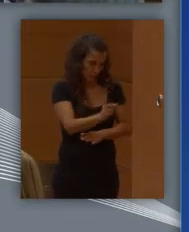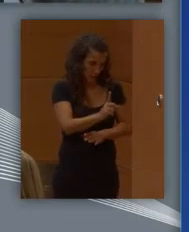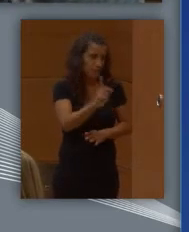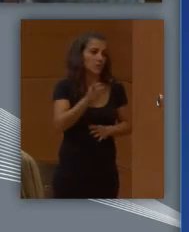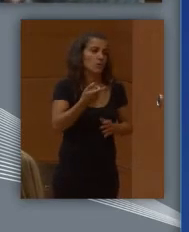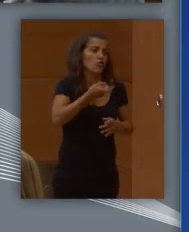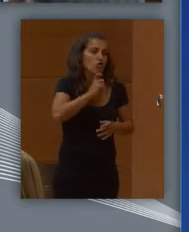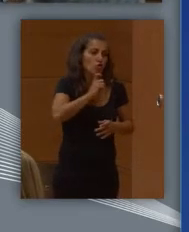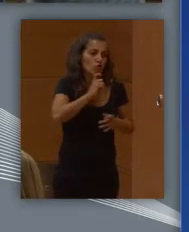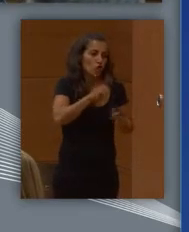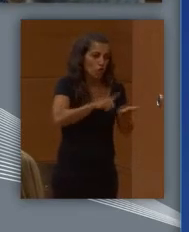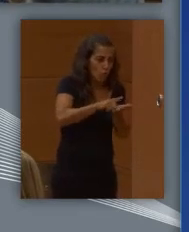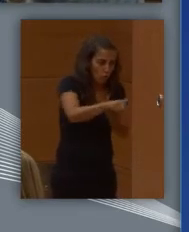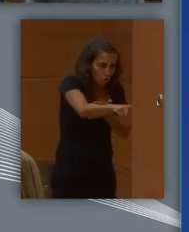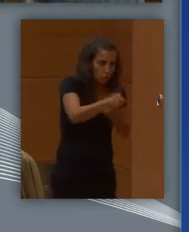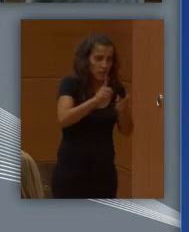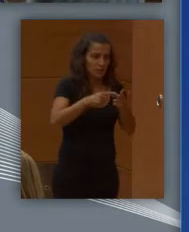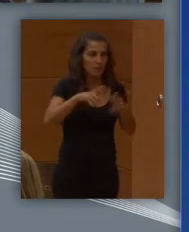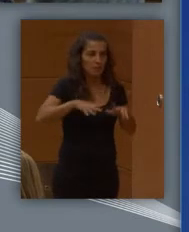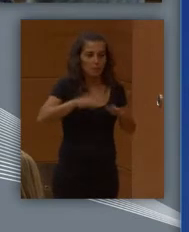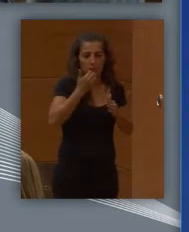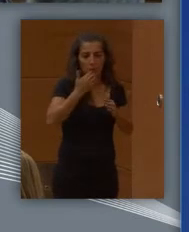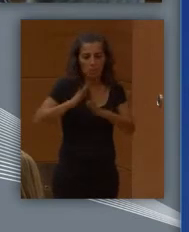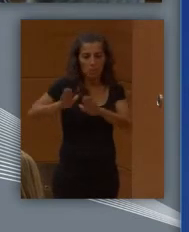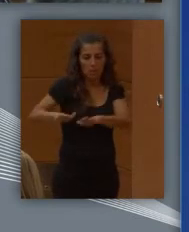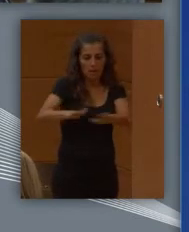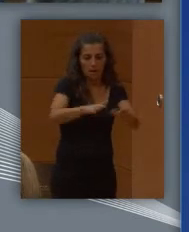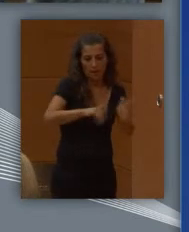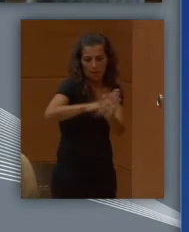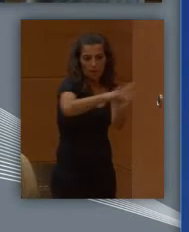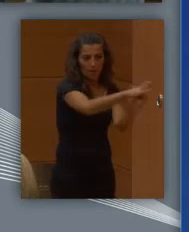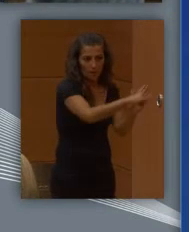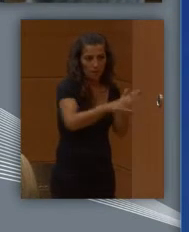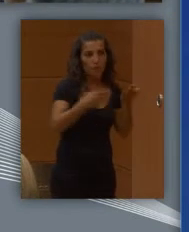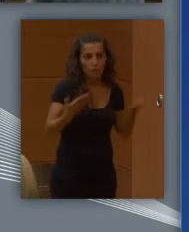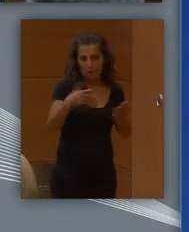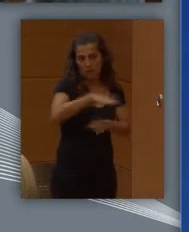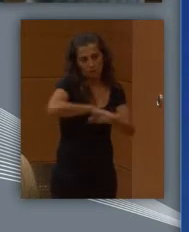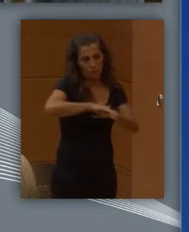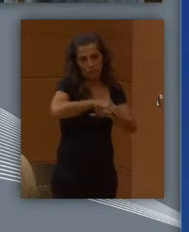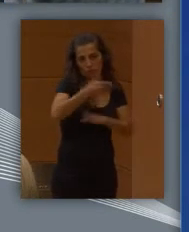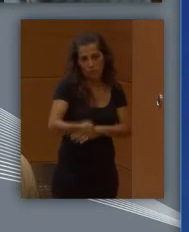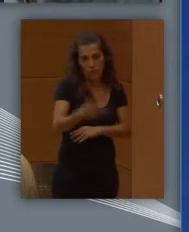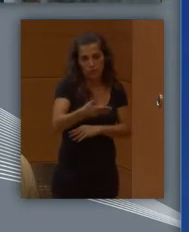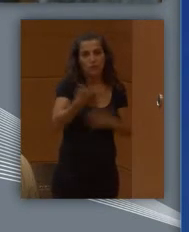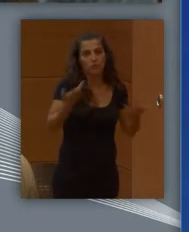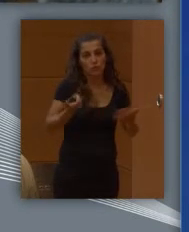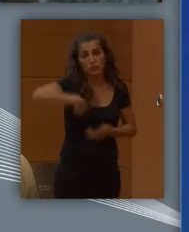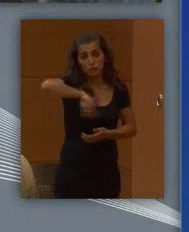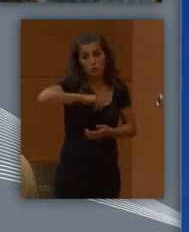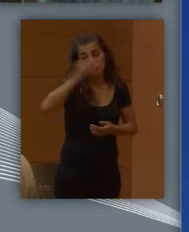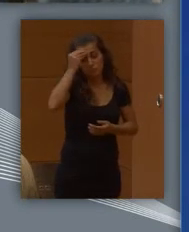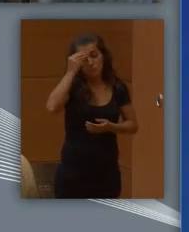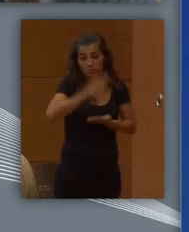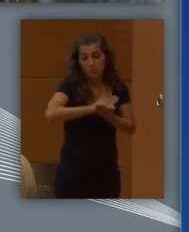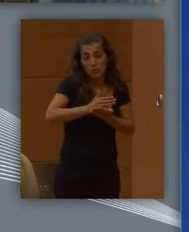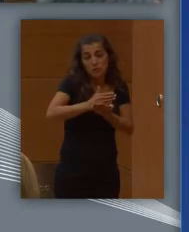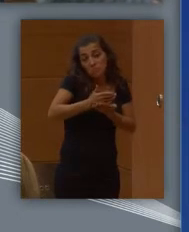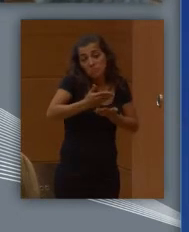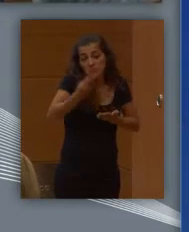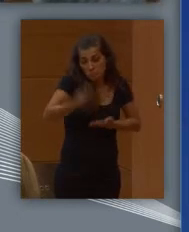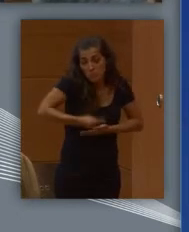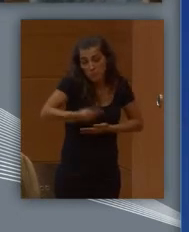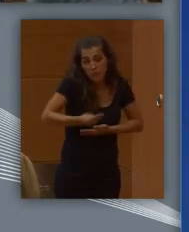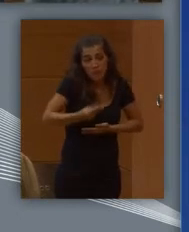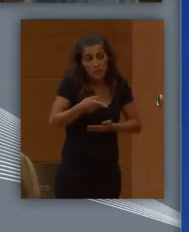rutas, poder ver qué paradas tienes alrededor, pues es fundamental, con lo cual apostamos por esa movilidad y por esa personalización en el sentido que